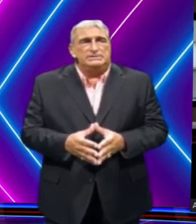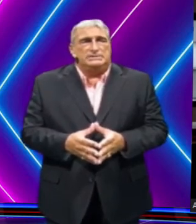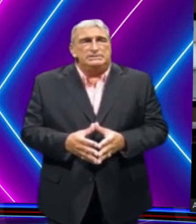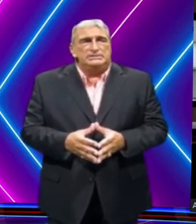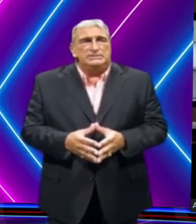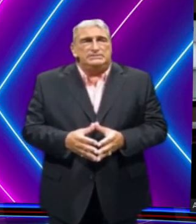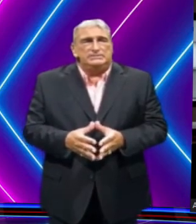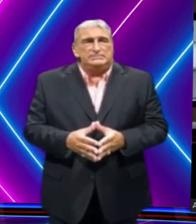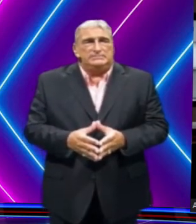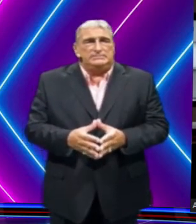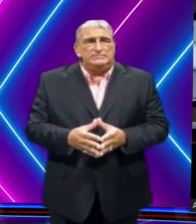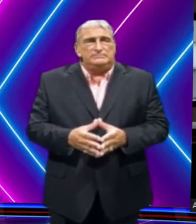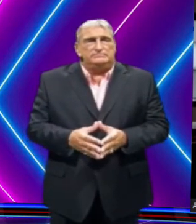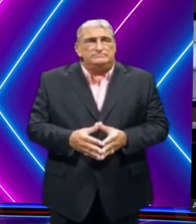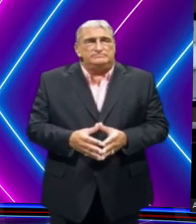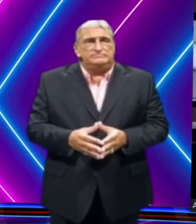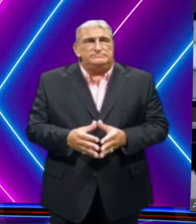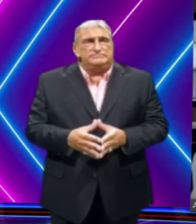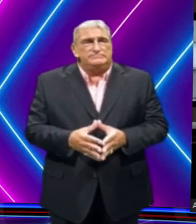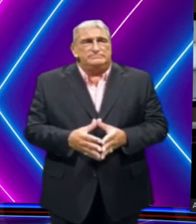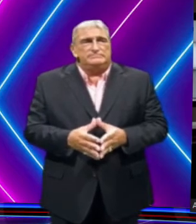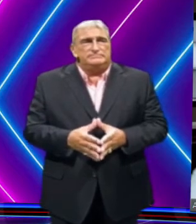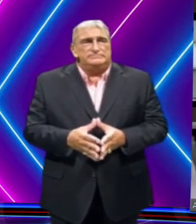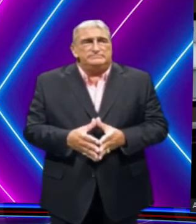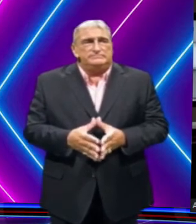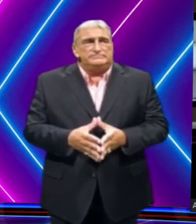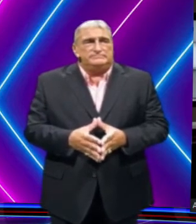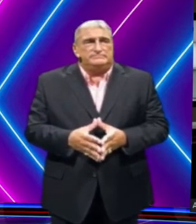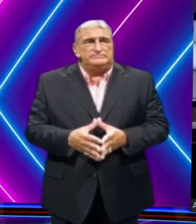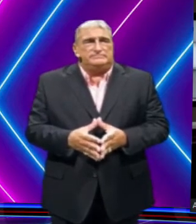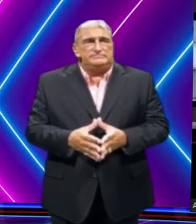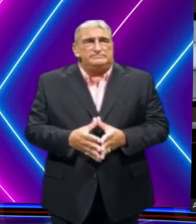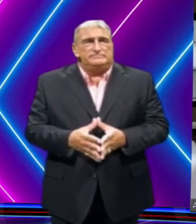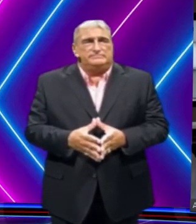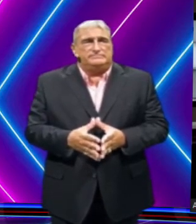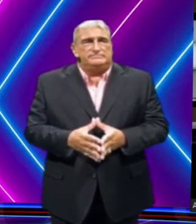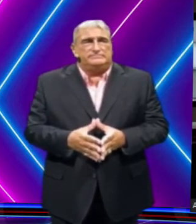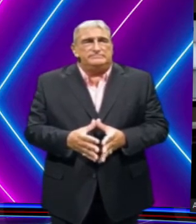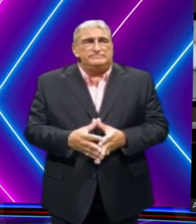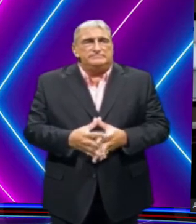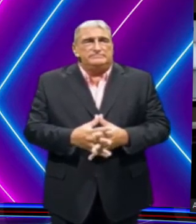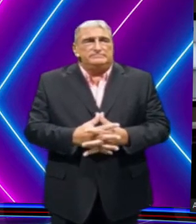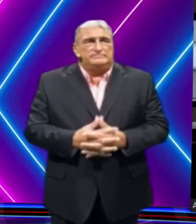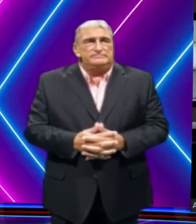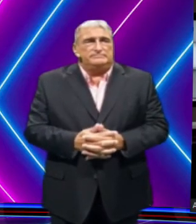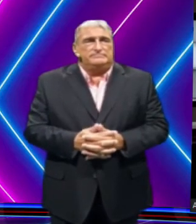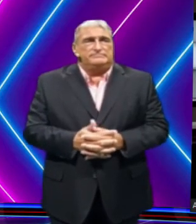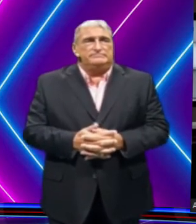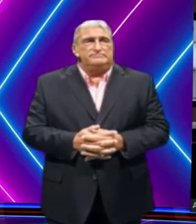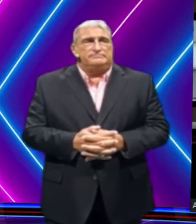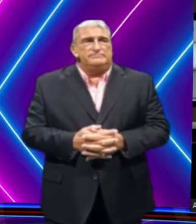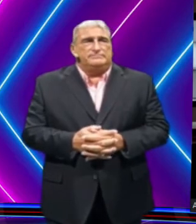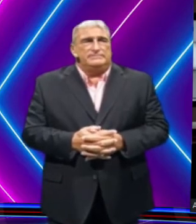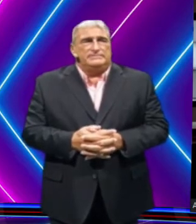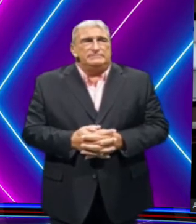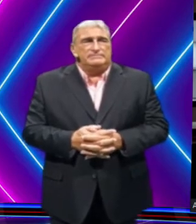que puedan circular, que puedan ir a Calafate, que puedan ir a Iguazú, que puedan